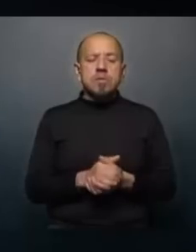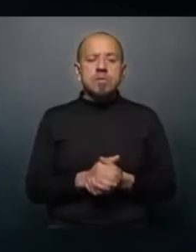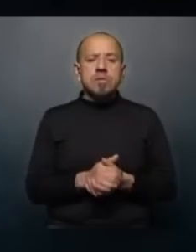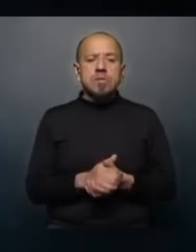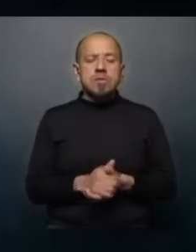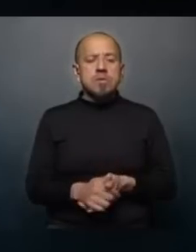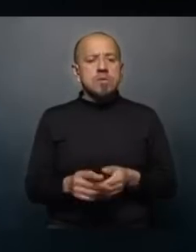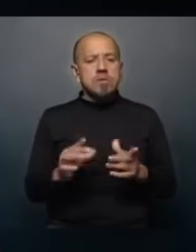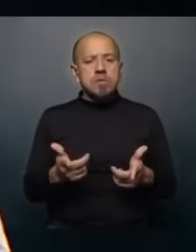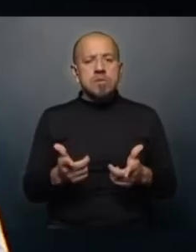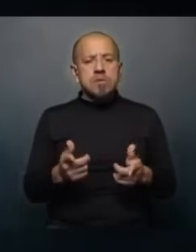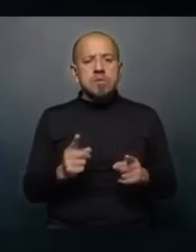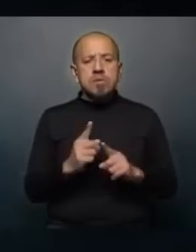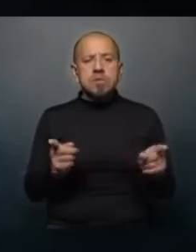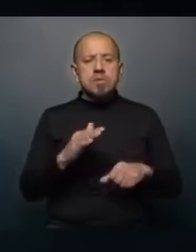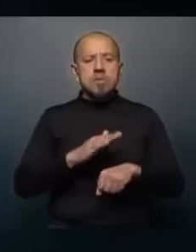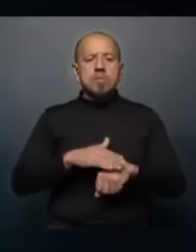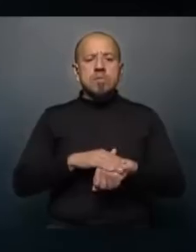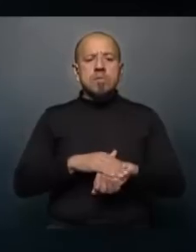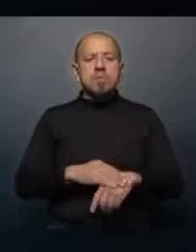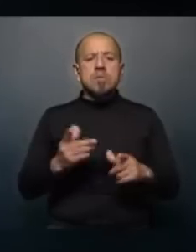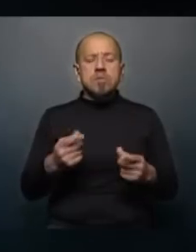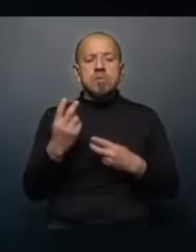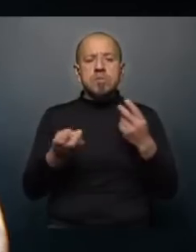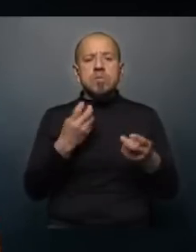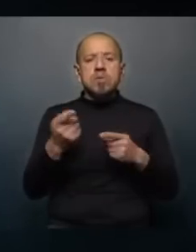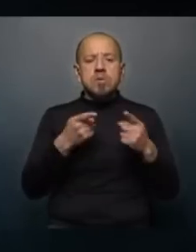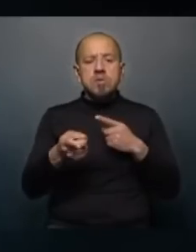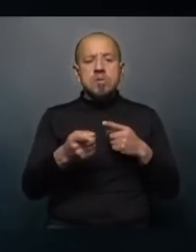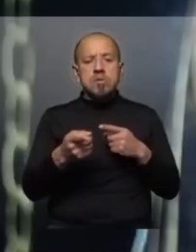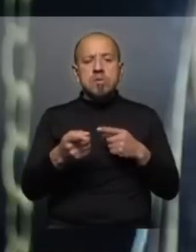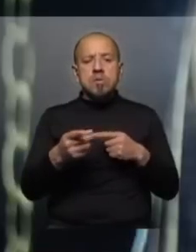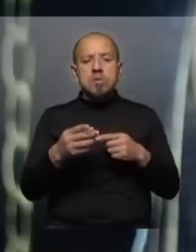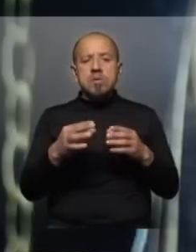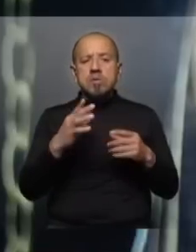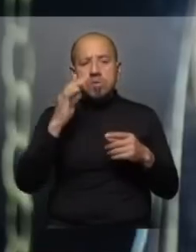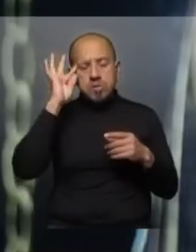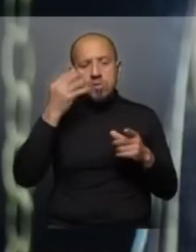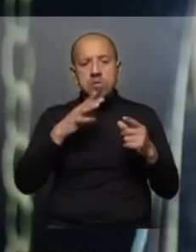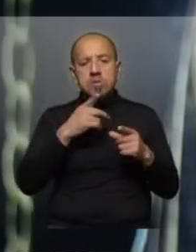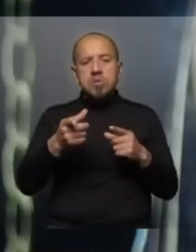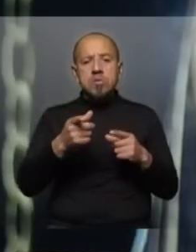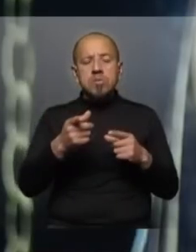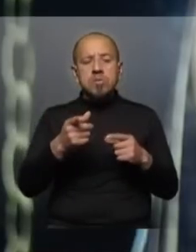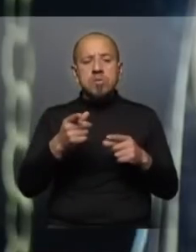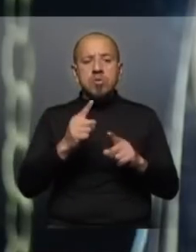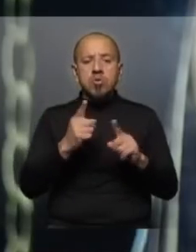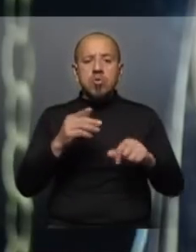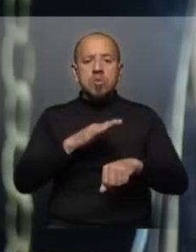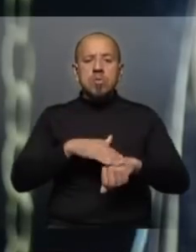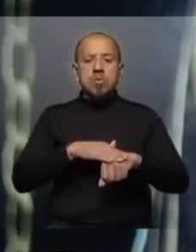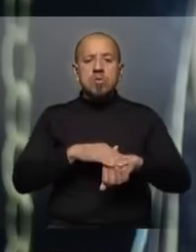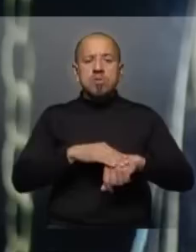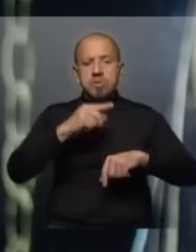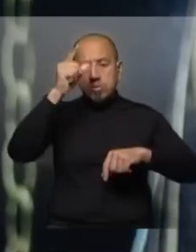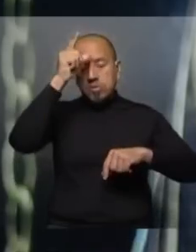irresponsabilidad de que no se designe Entonces no se busque ese camino yo creo que hay una irresponsabilidad del poder ejecutivo y en particular del presidente de la